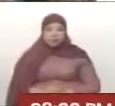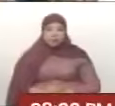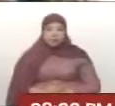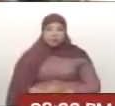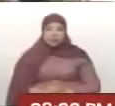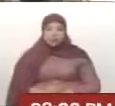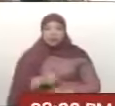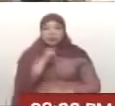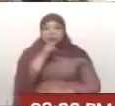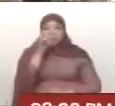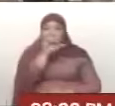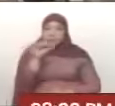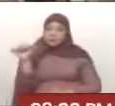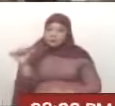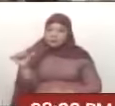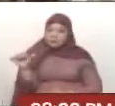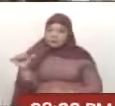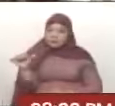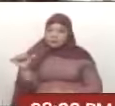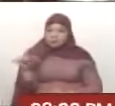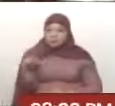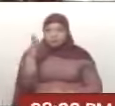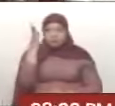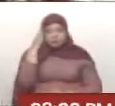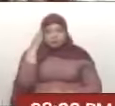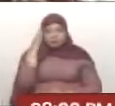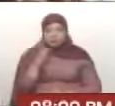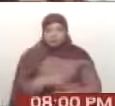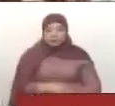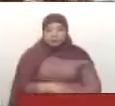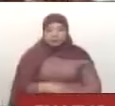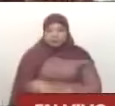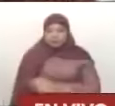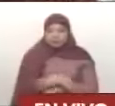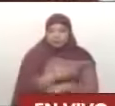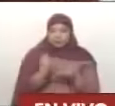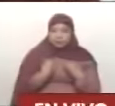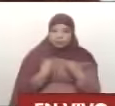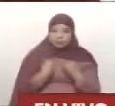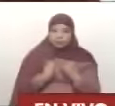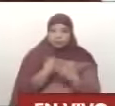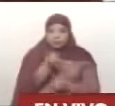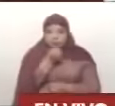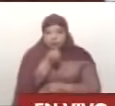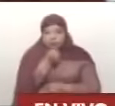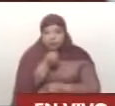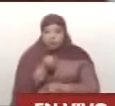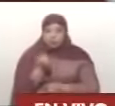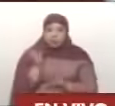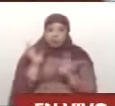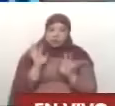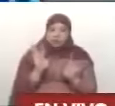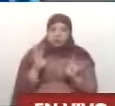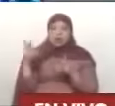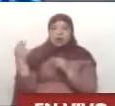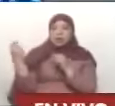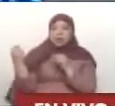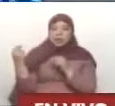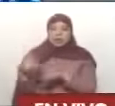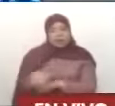la noticia de la semana. Usted la acaba de vivir en la calle. Madeleine García me acaba de contar que fue eso. La esperanza está en la